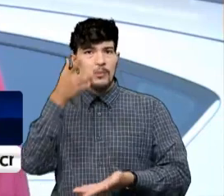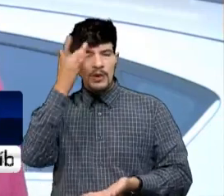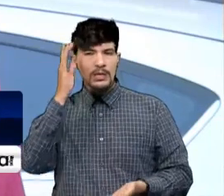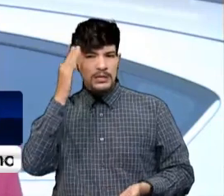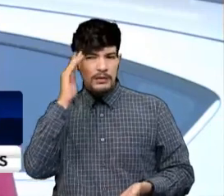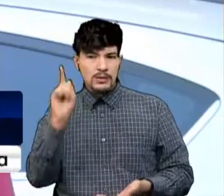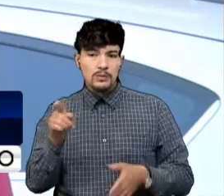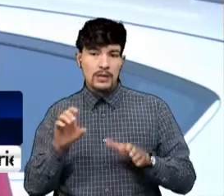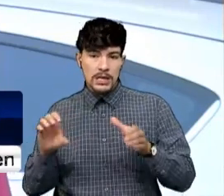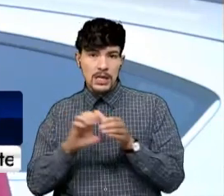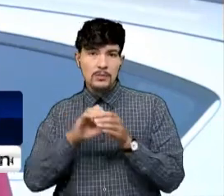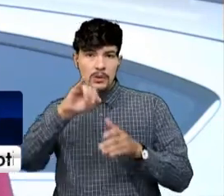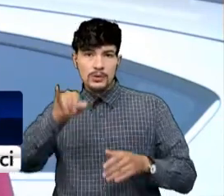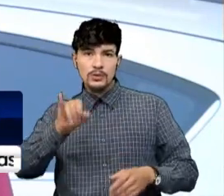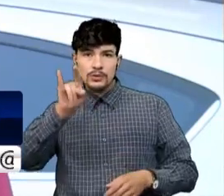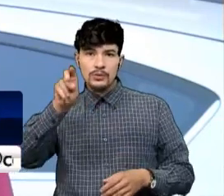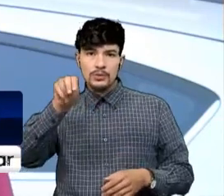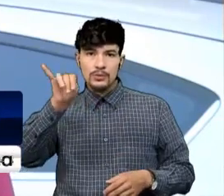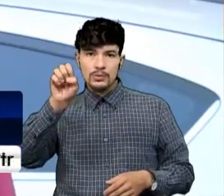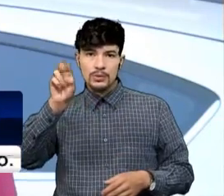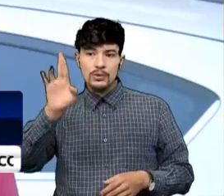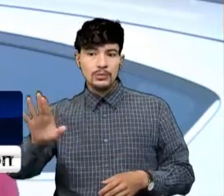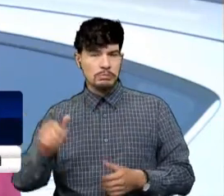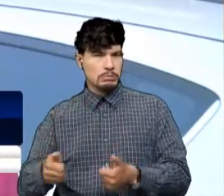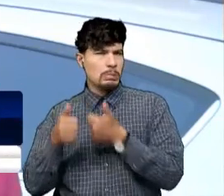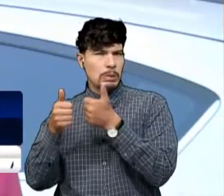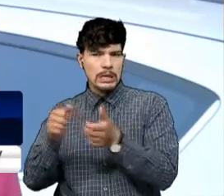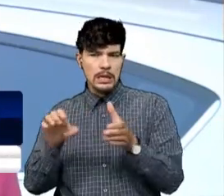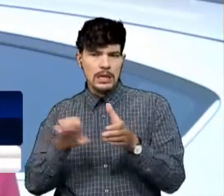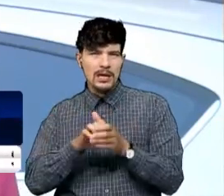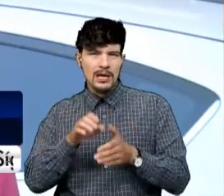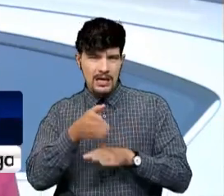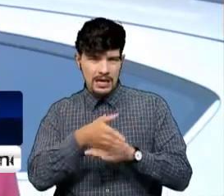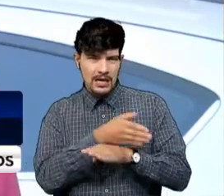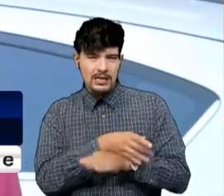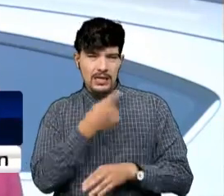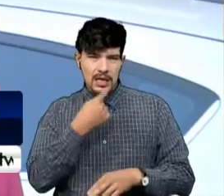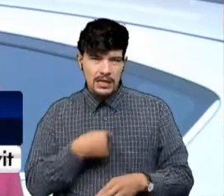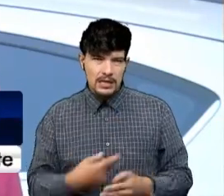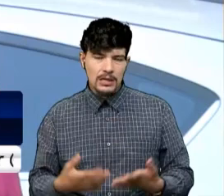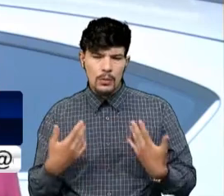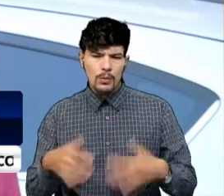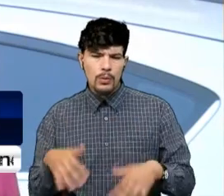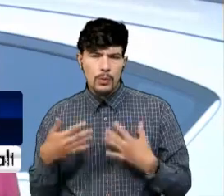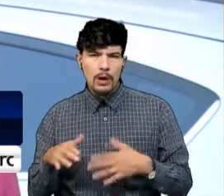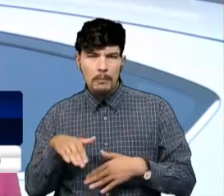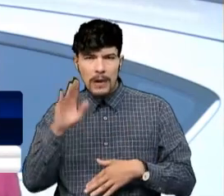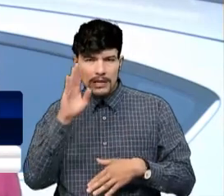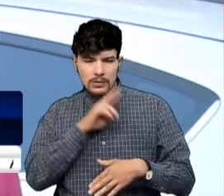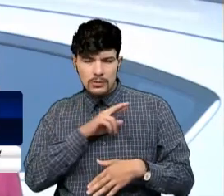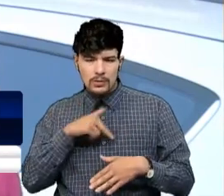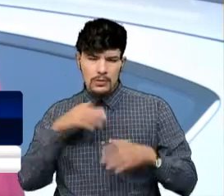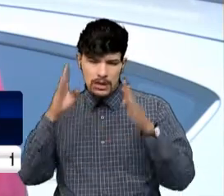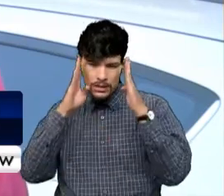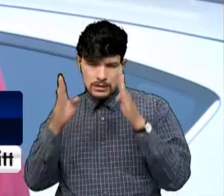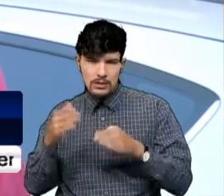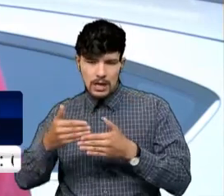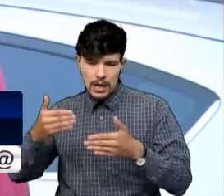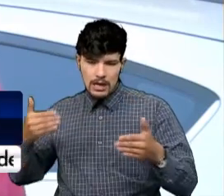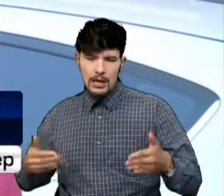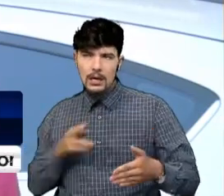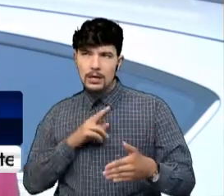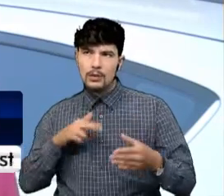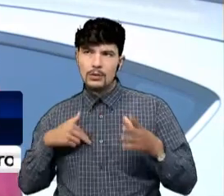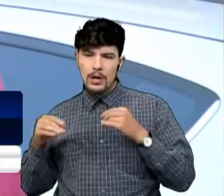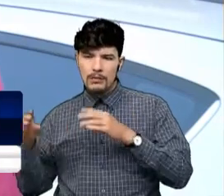equipo que tiene en el equipo que nos enfrentamos entonces como tú dices ser más está más concentrado la parte de atrás y hablar bastante